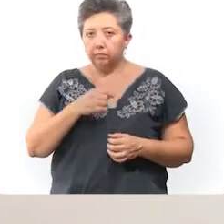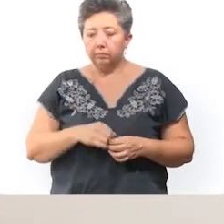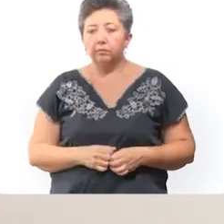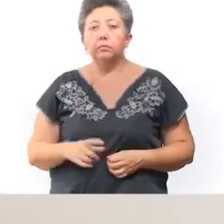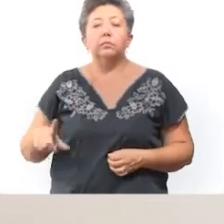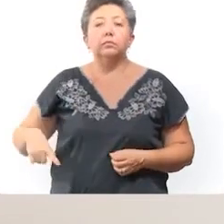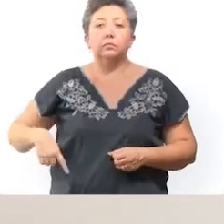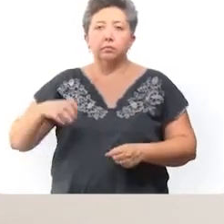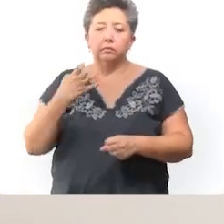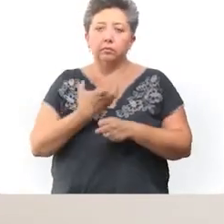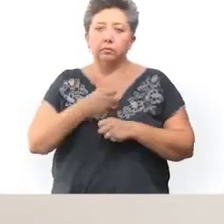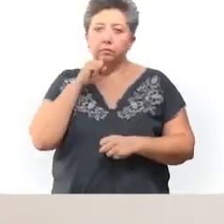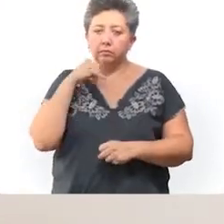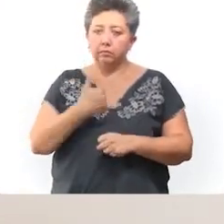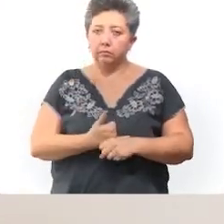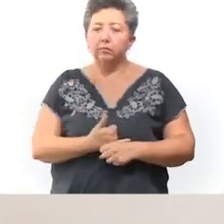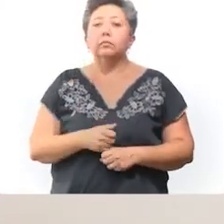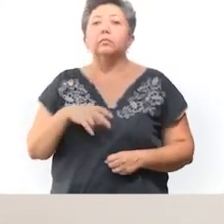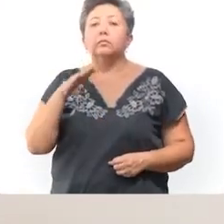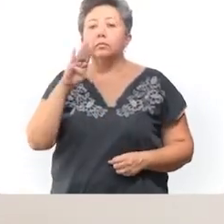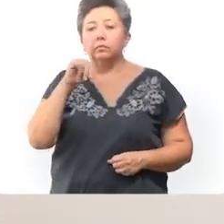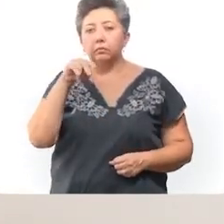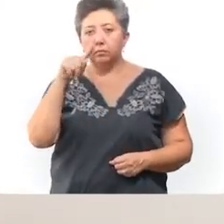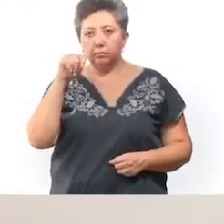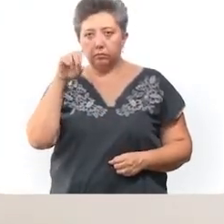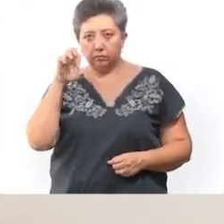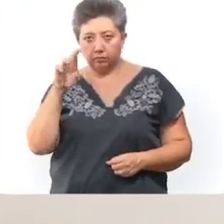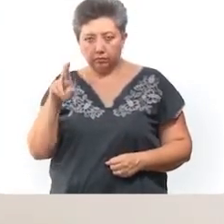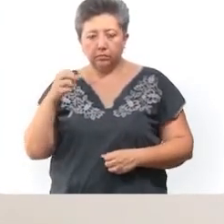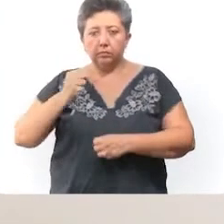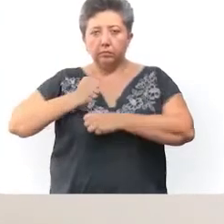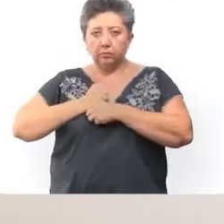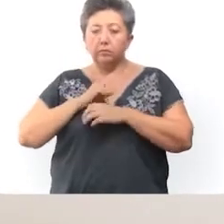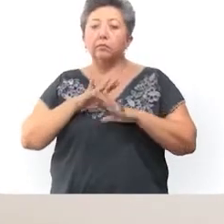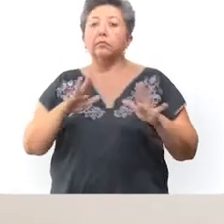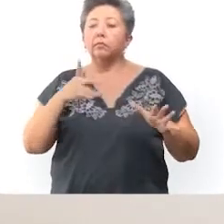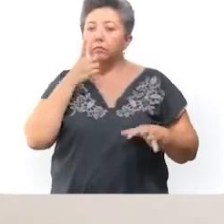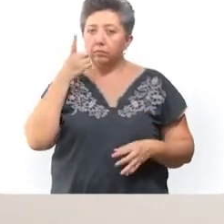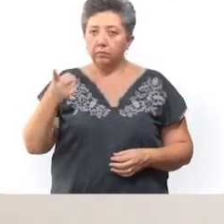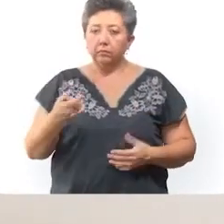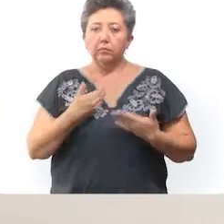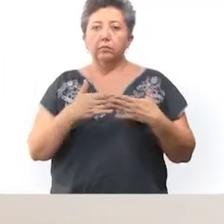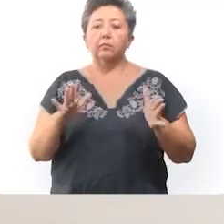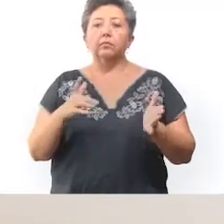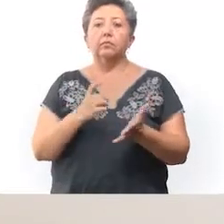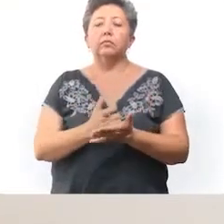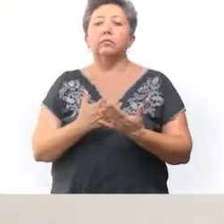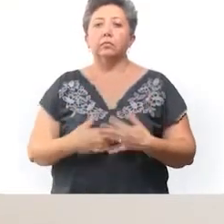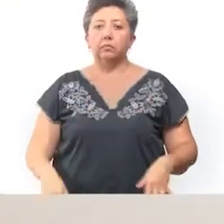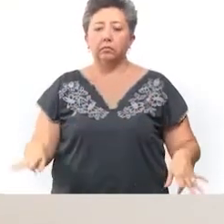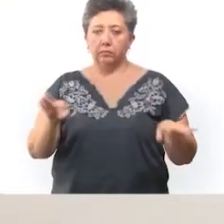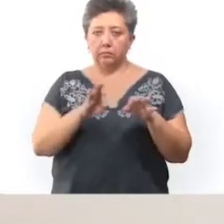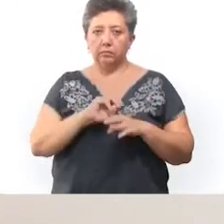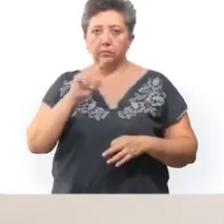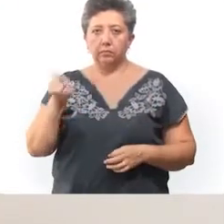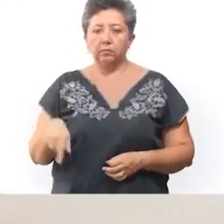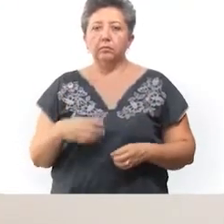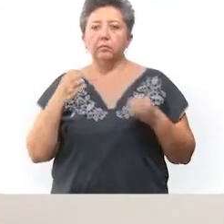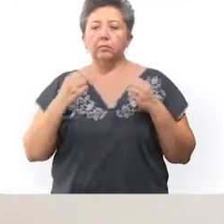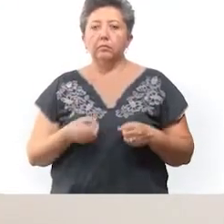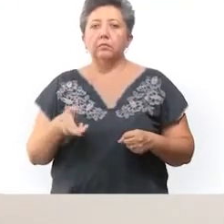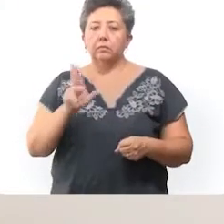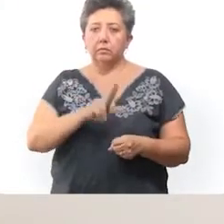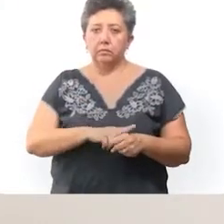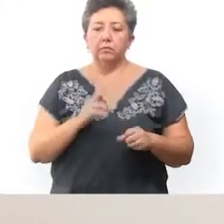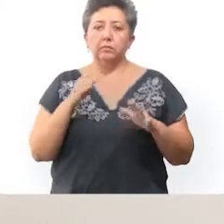del Estado, la Secretaría de Bienestar y las Fuerzas Armadas. Como se ha señalado, en la reapertura económica, los datos más importantes son